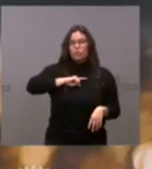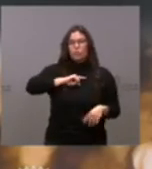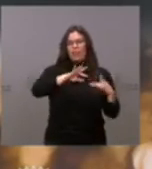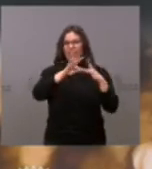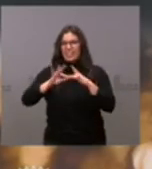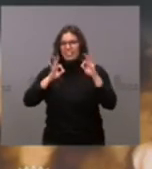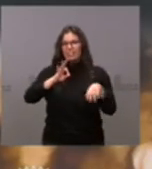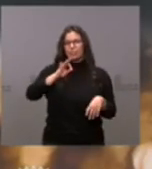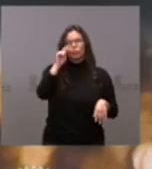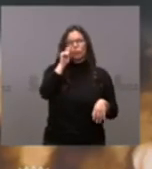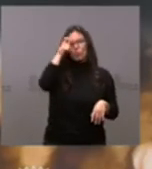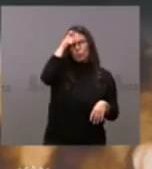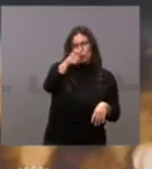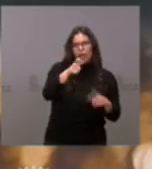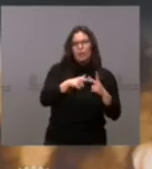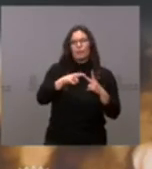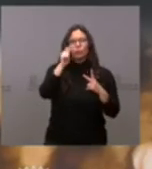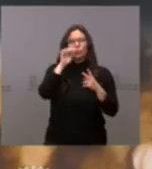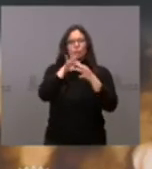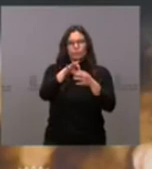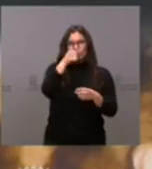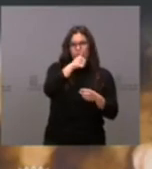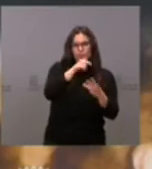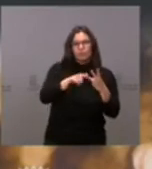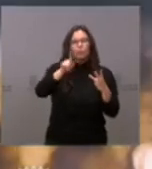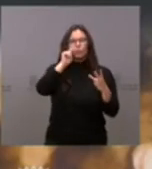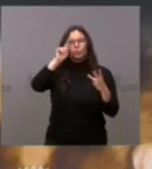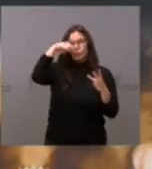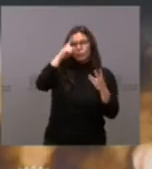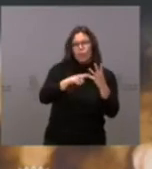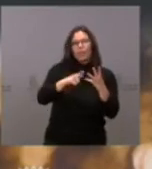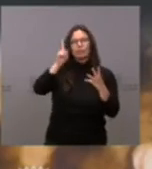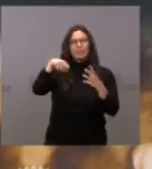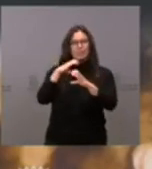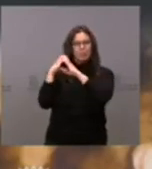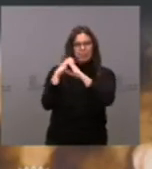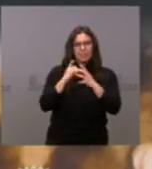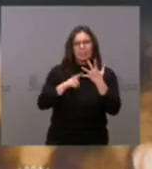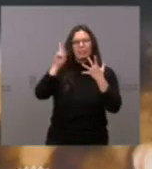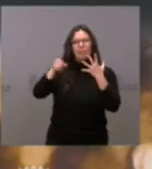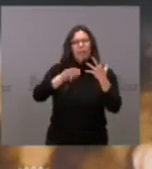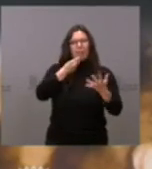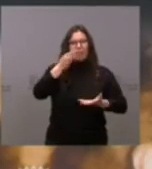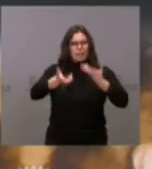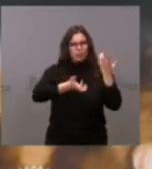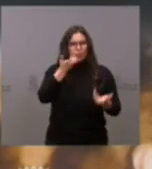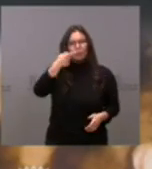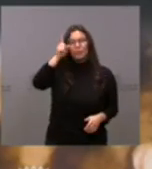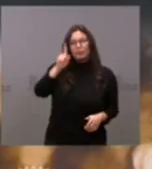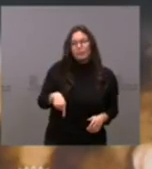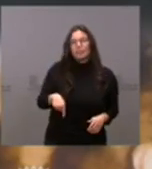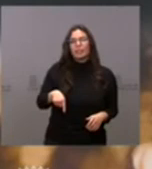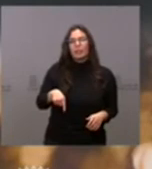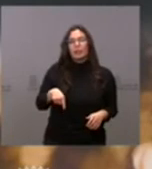en el enoturismo el turismo cultural el turismo de semana santa el turismo gastronómico también el